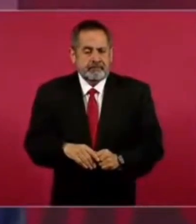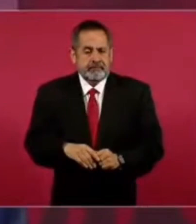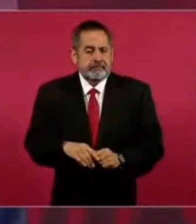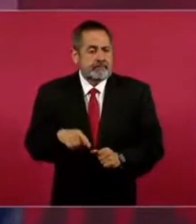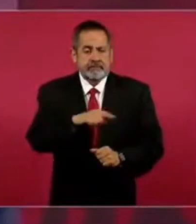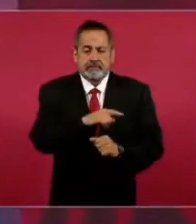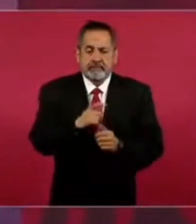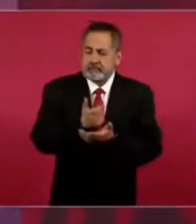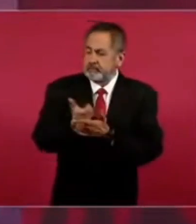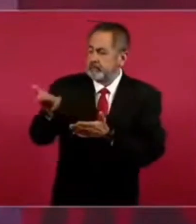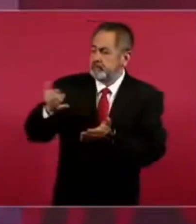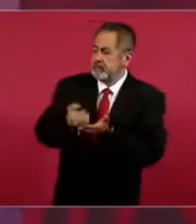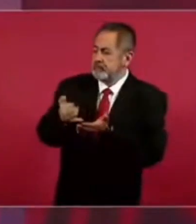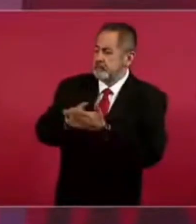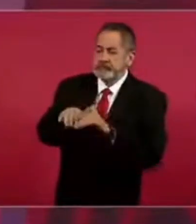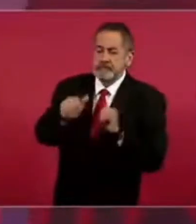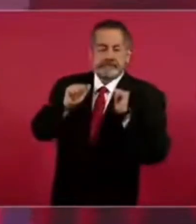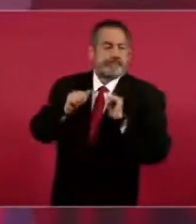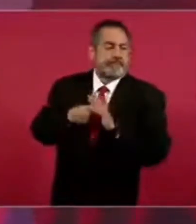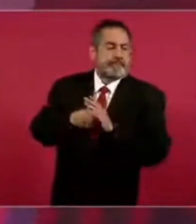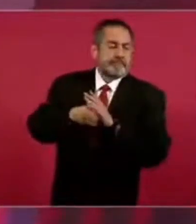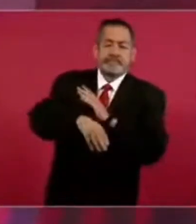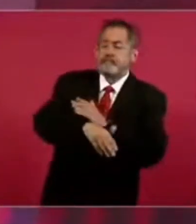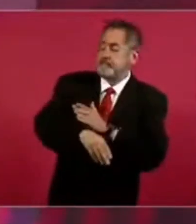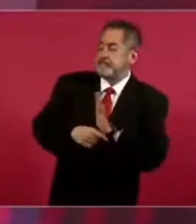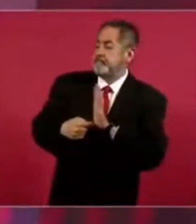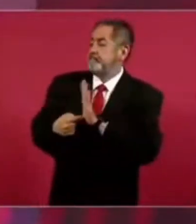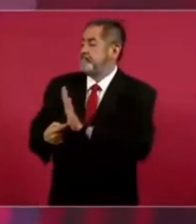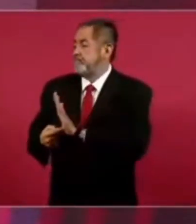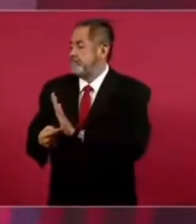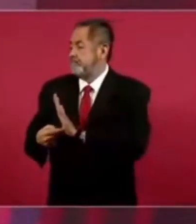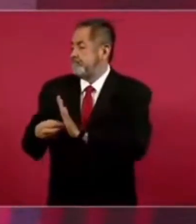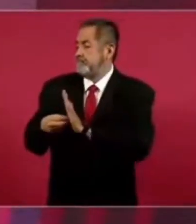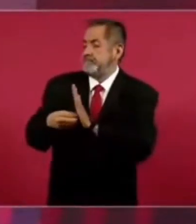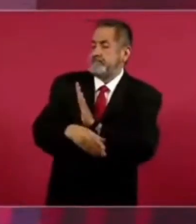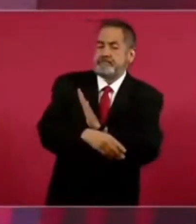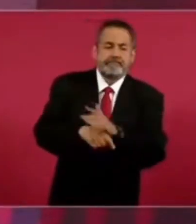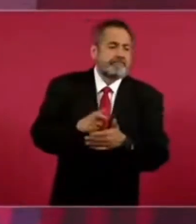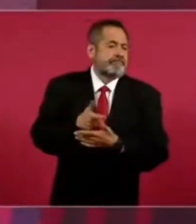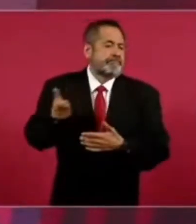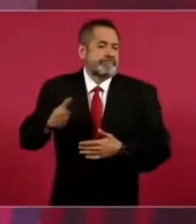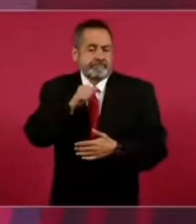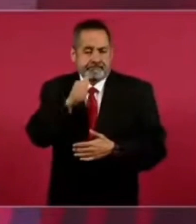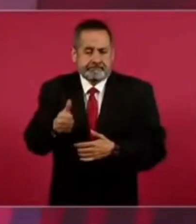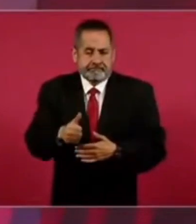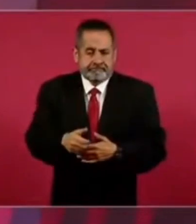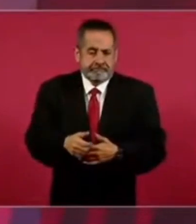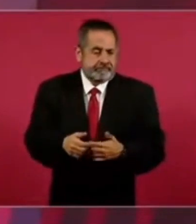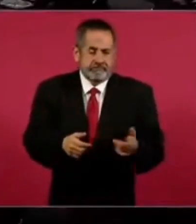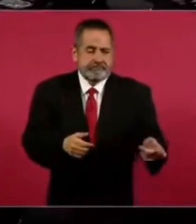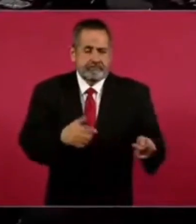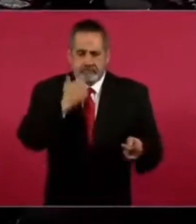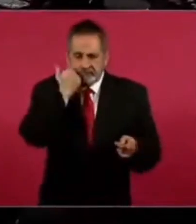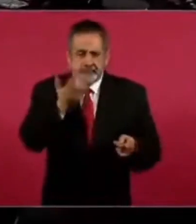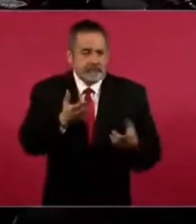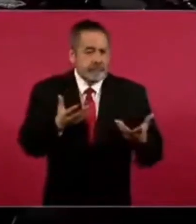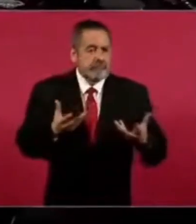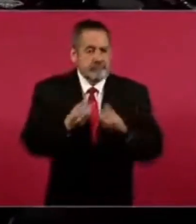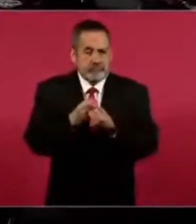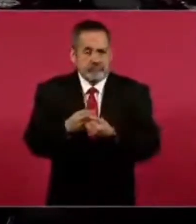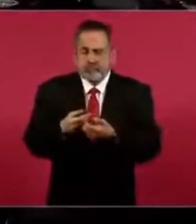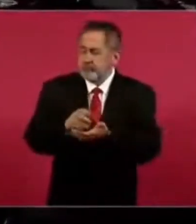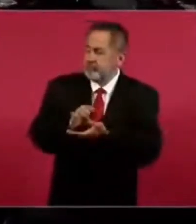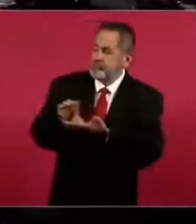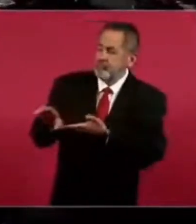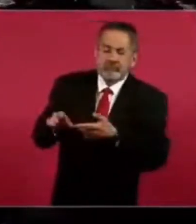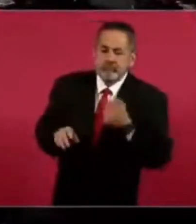evadir la responsabilidad de contribuir. No vamos a hablar de impuestos, sino de contribuciones.